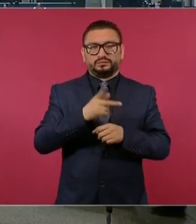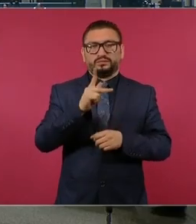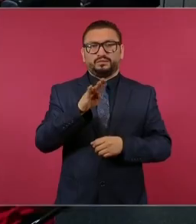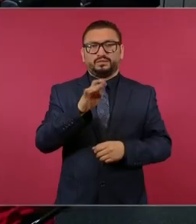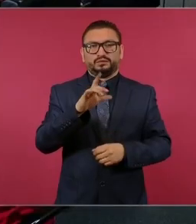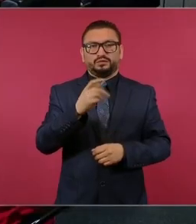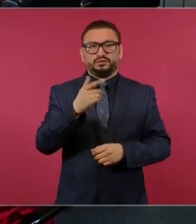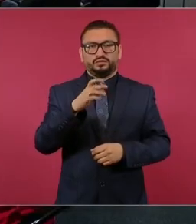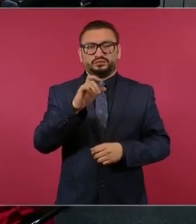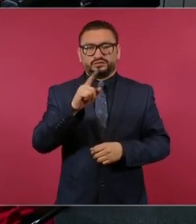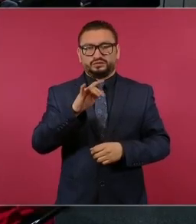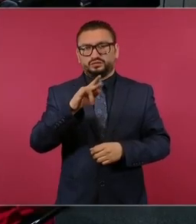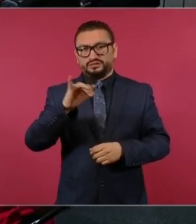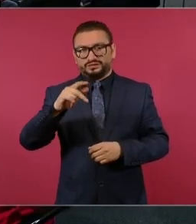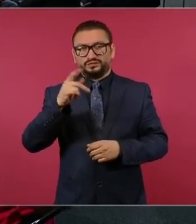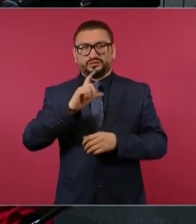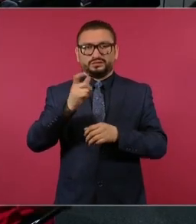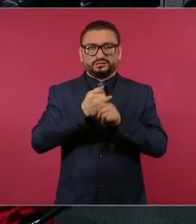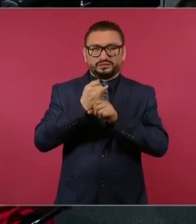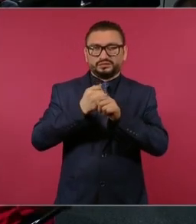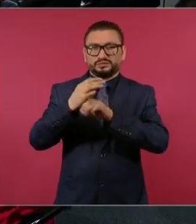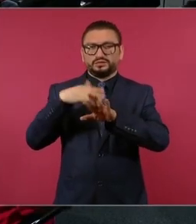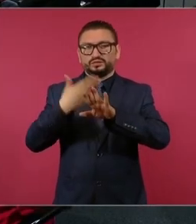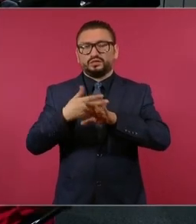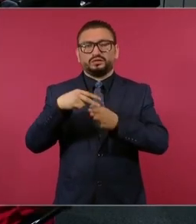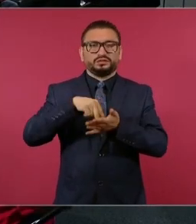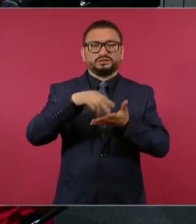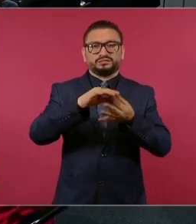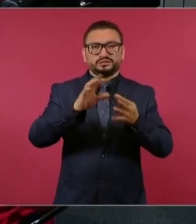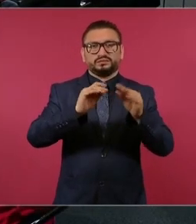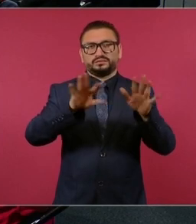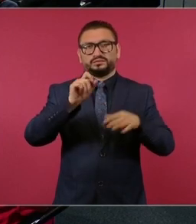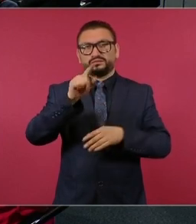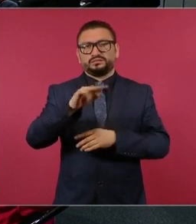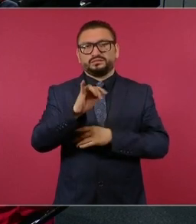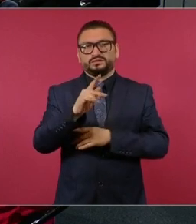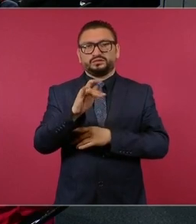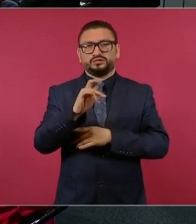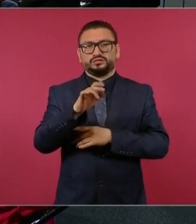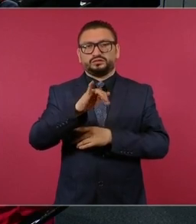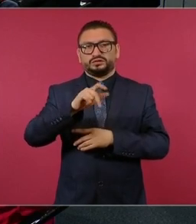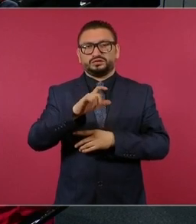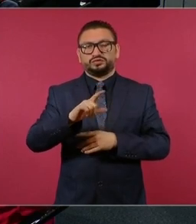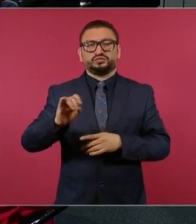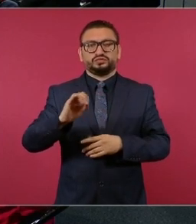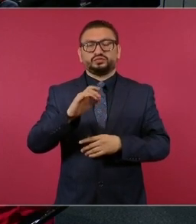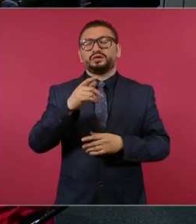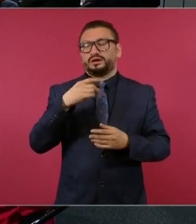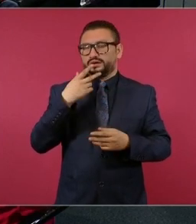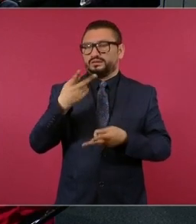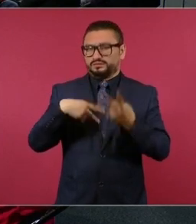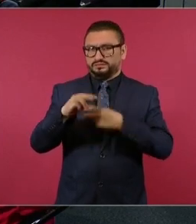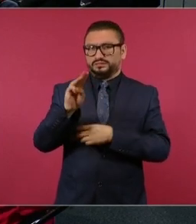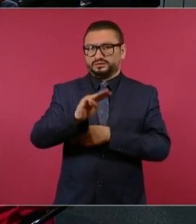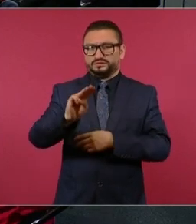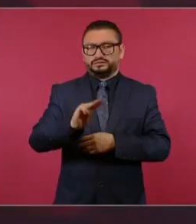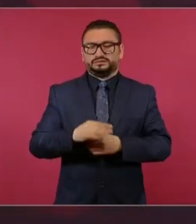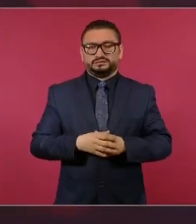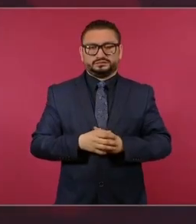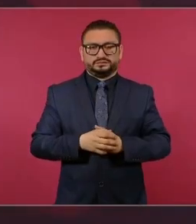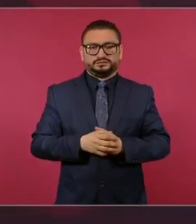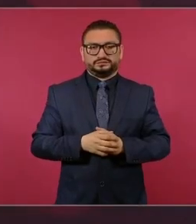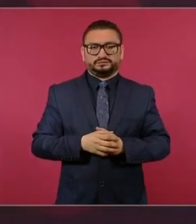para aclarar sobre las supuestas investigaciones en su contra y sobre Víctor Trujillo? El miércoles va a estar aquí